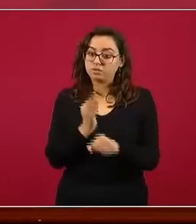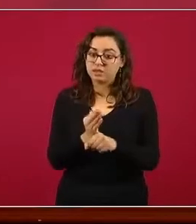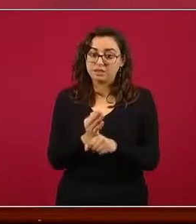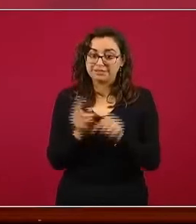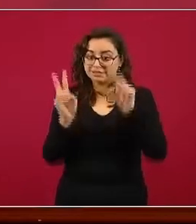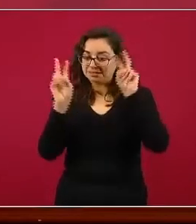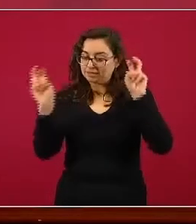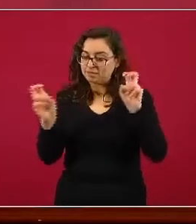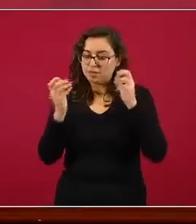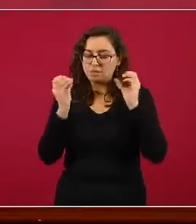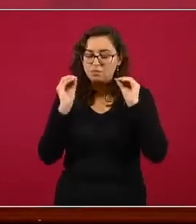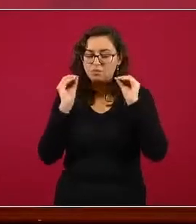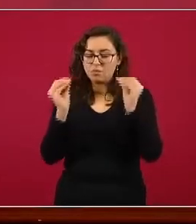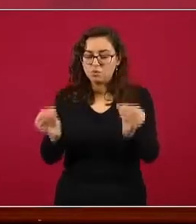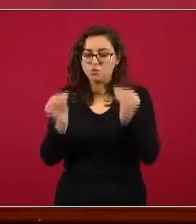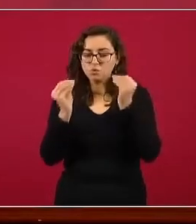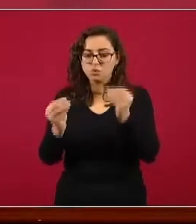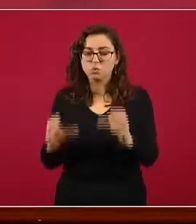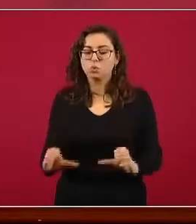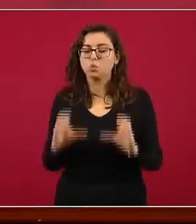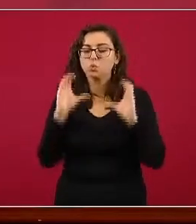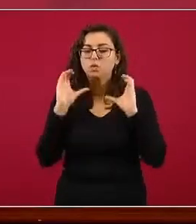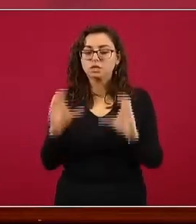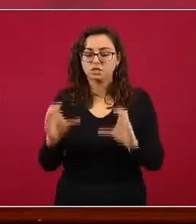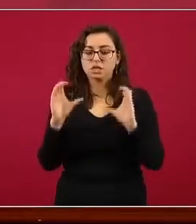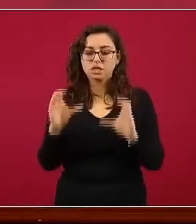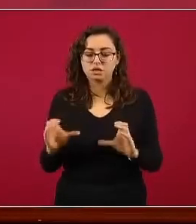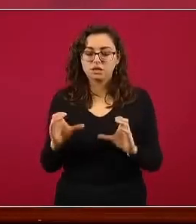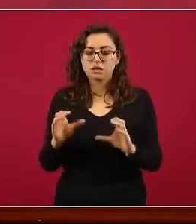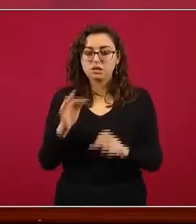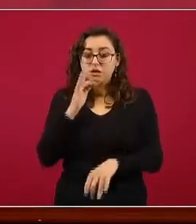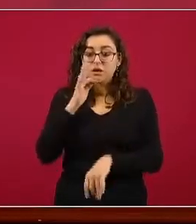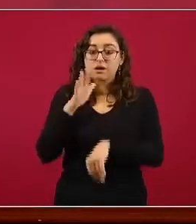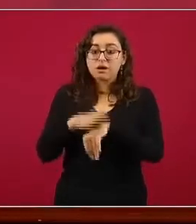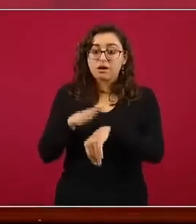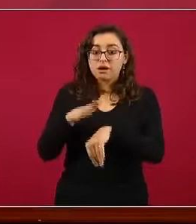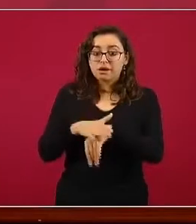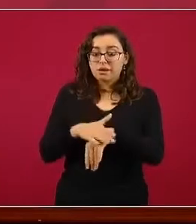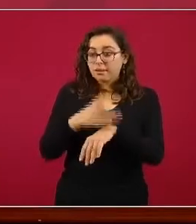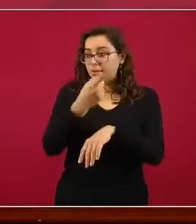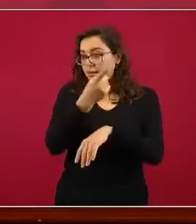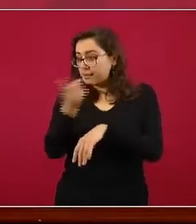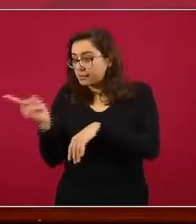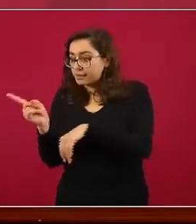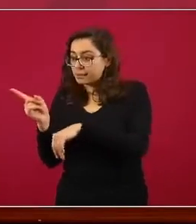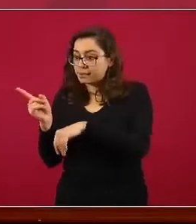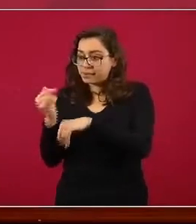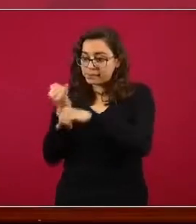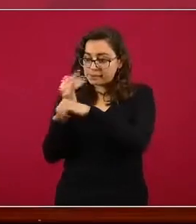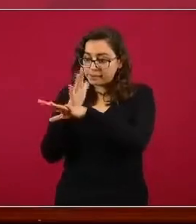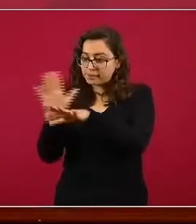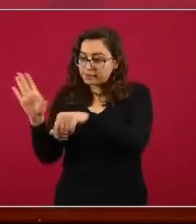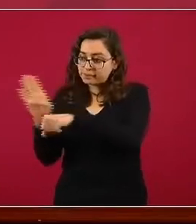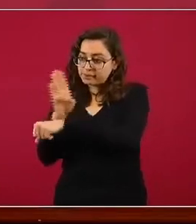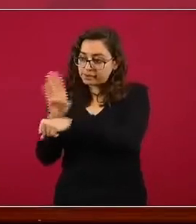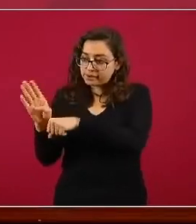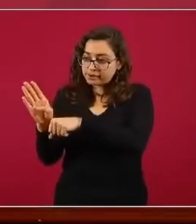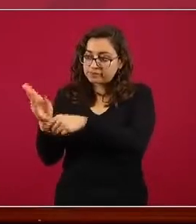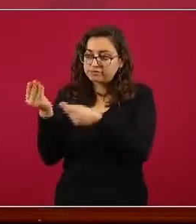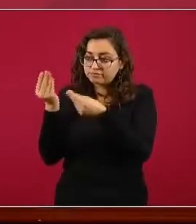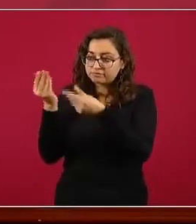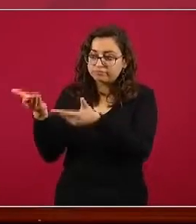cuidado, pensando en lo que puede beneficiar su información